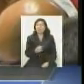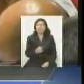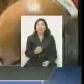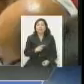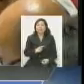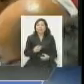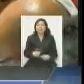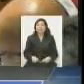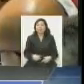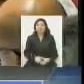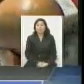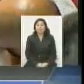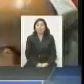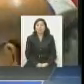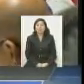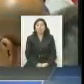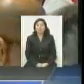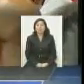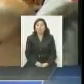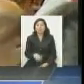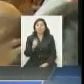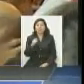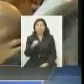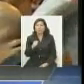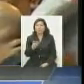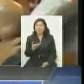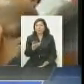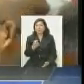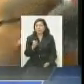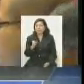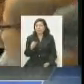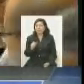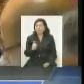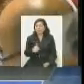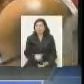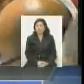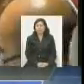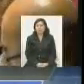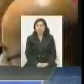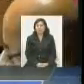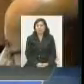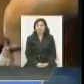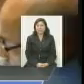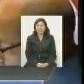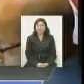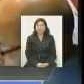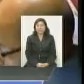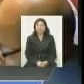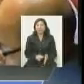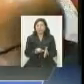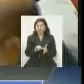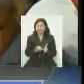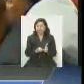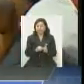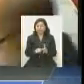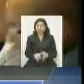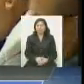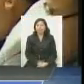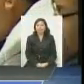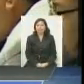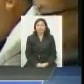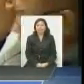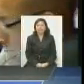de las autoridades competentes. En el caso de la parada de EMSA, señores, voy a pedir que proyecten, por favor, una imagen respecto a